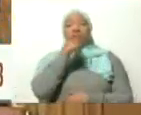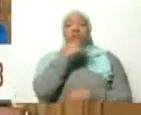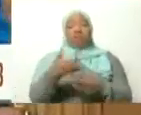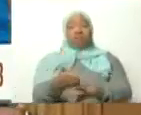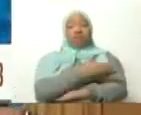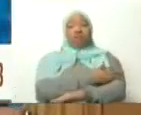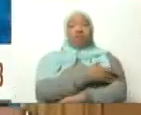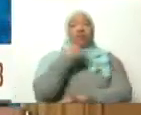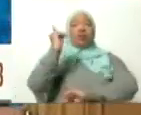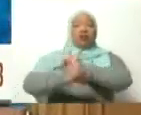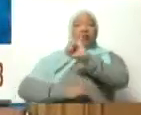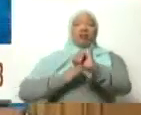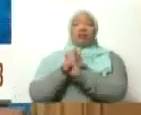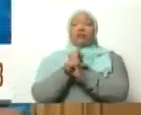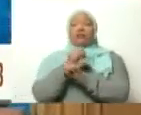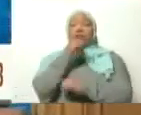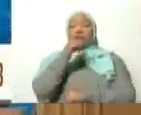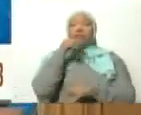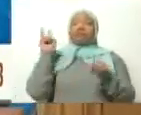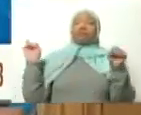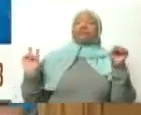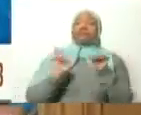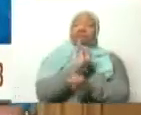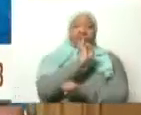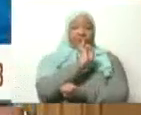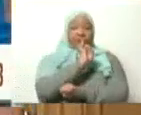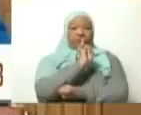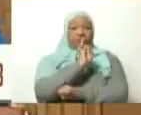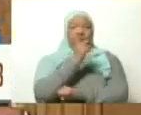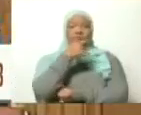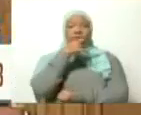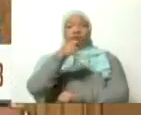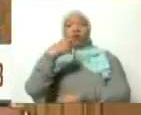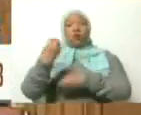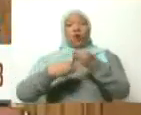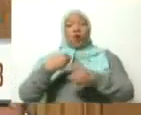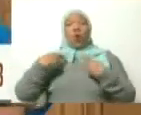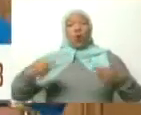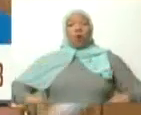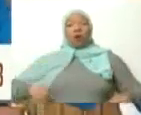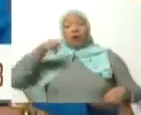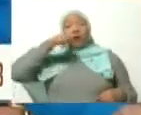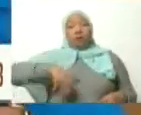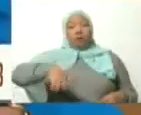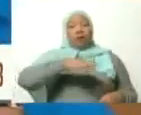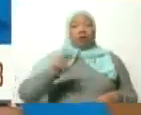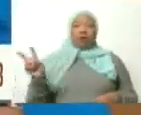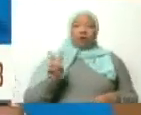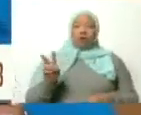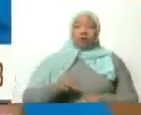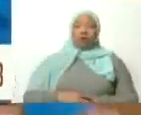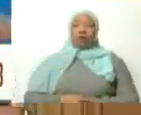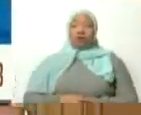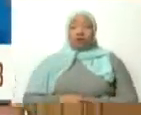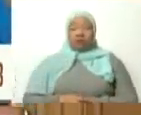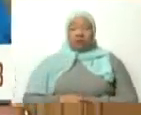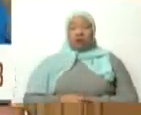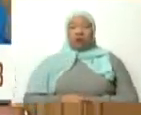Corte Penal Internacional por violación masiva de derechos humanos del pueblo venezolano.